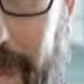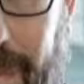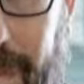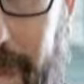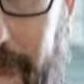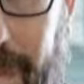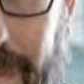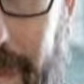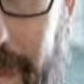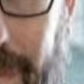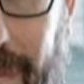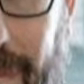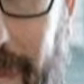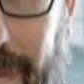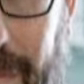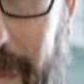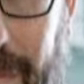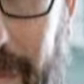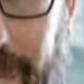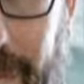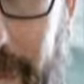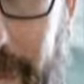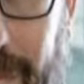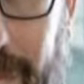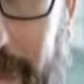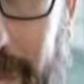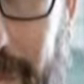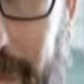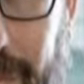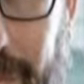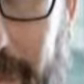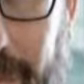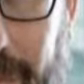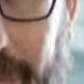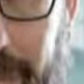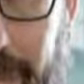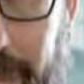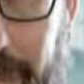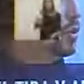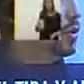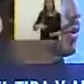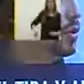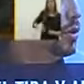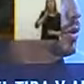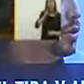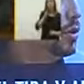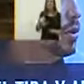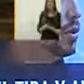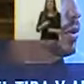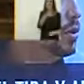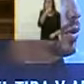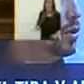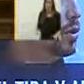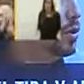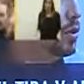entendería que muy mal en la ciudad que el PSOE empezara a impulsar una acción de gobierno con el Partido Popular aquí. Bueno, y además ha seguido